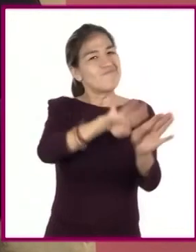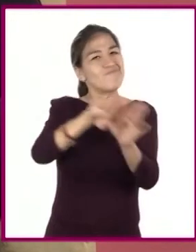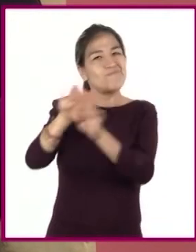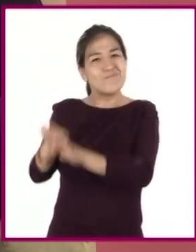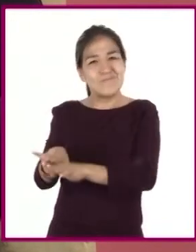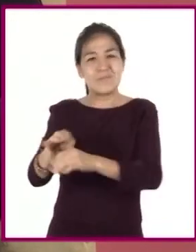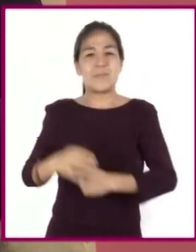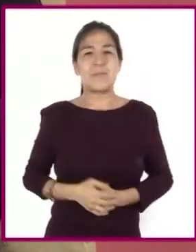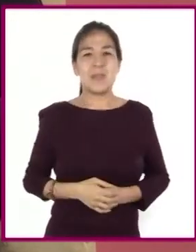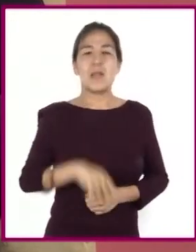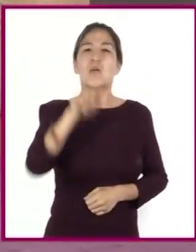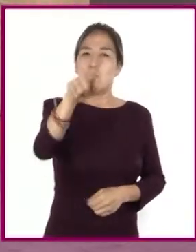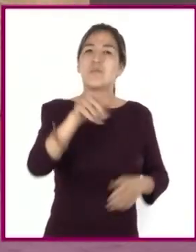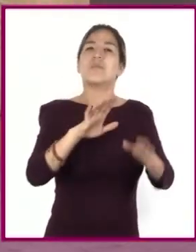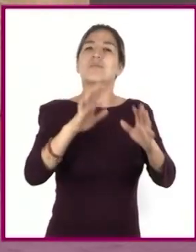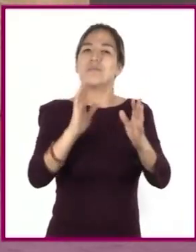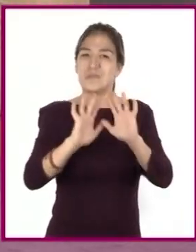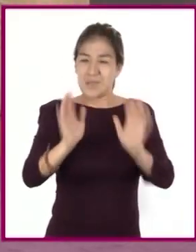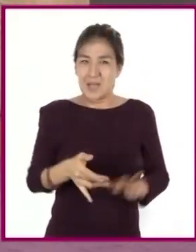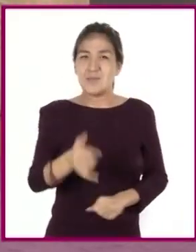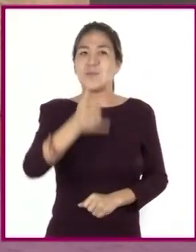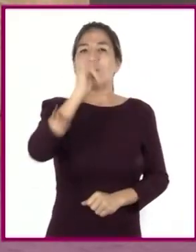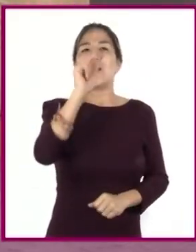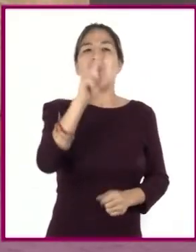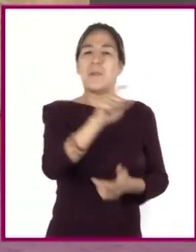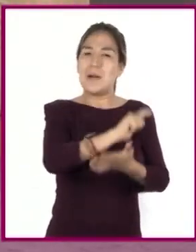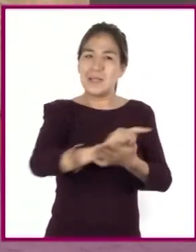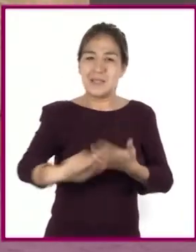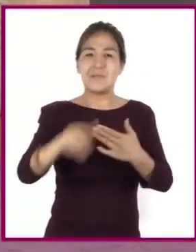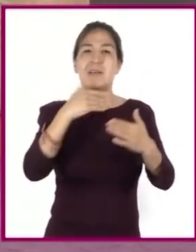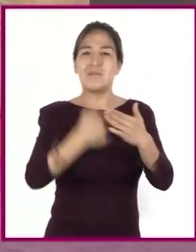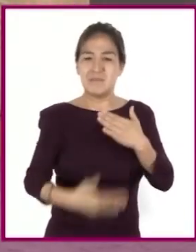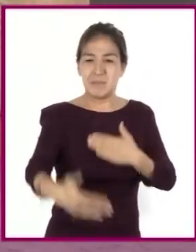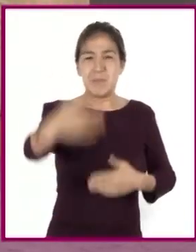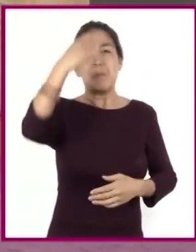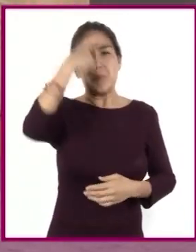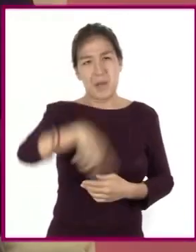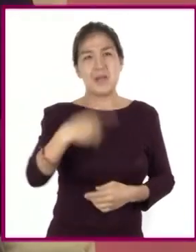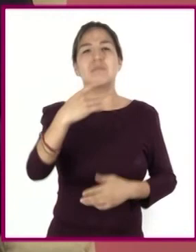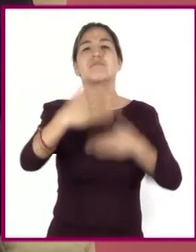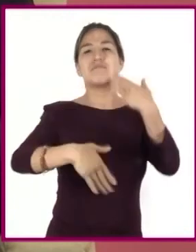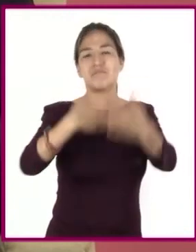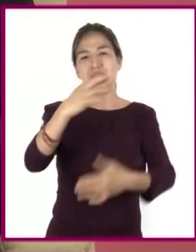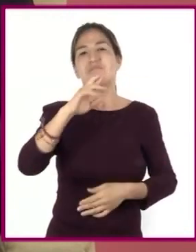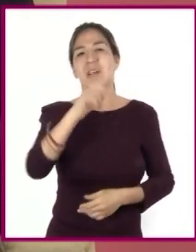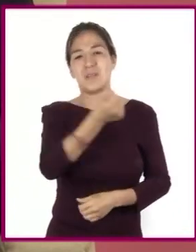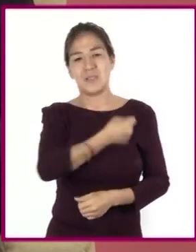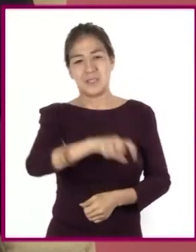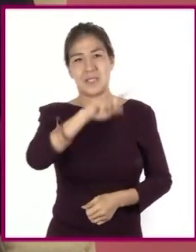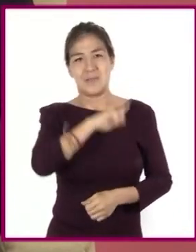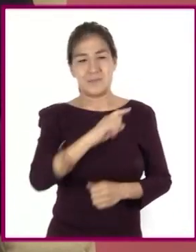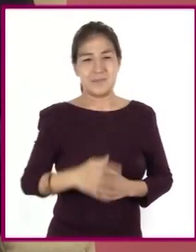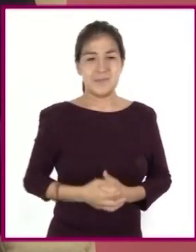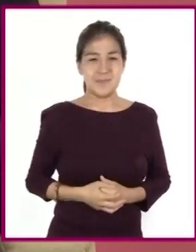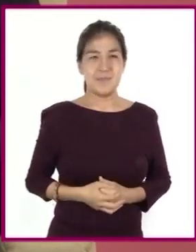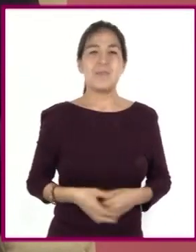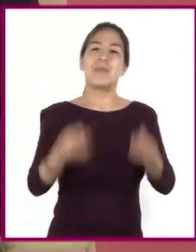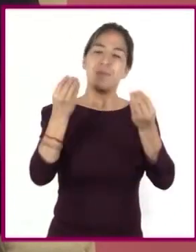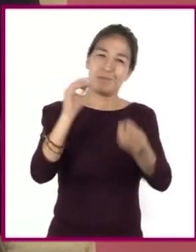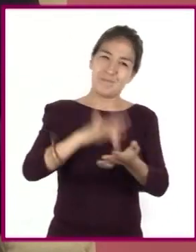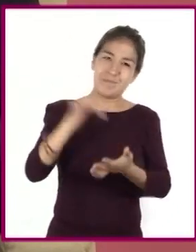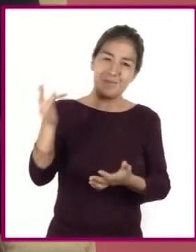Empezar a tomar agua simple y estas medidas van a ir poco a poco mejorando la salud. Muchas